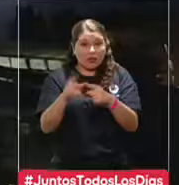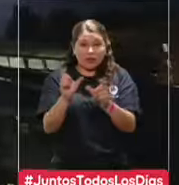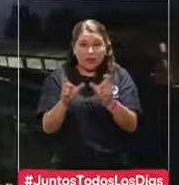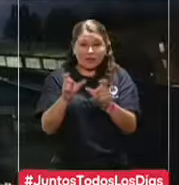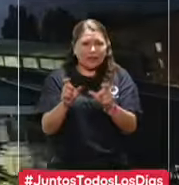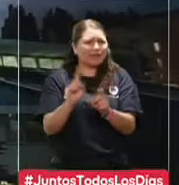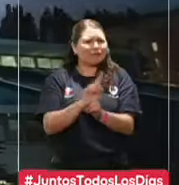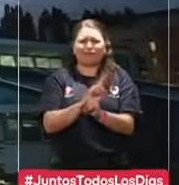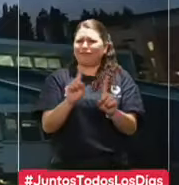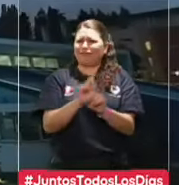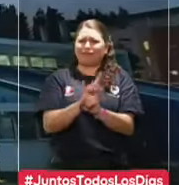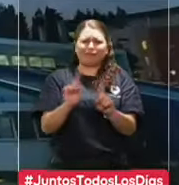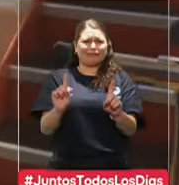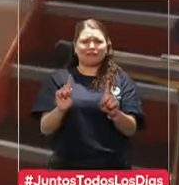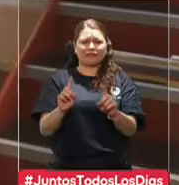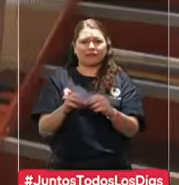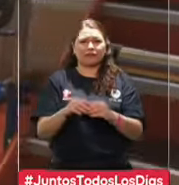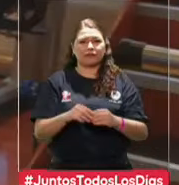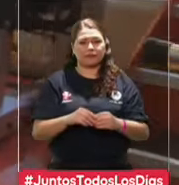ocasionar.